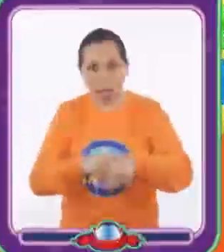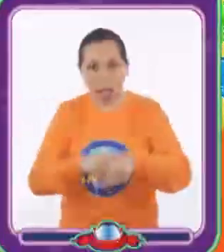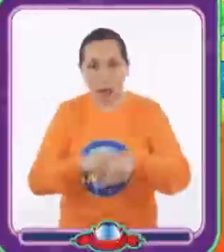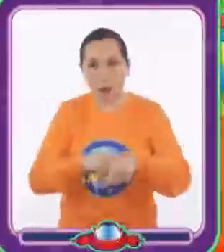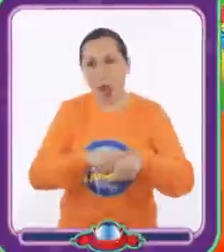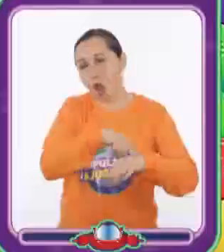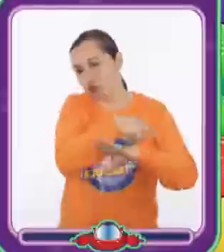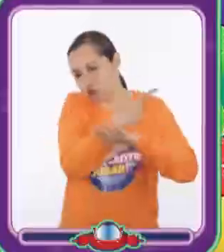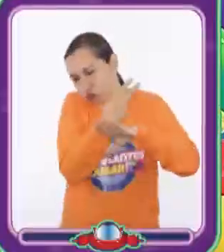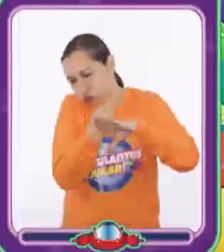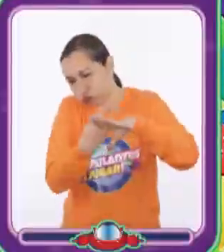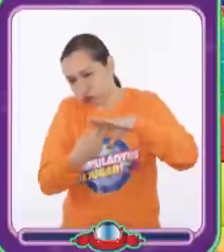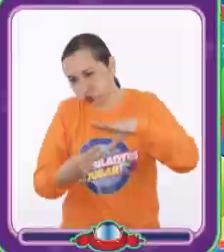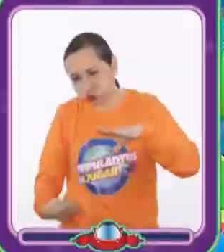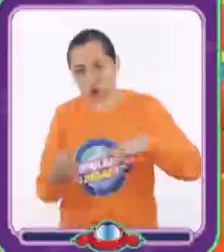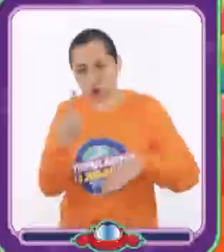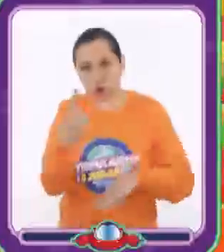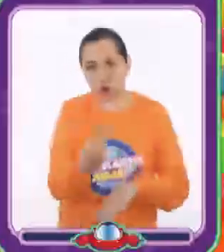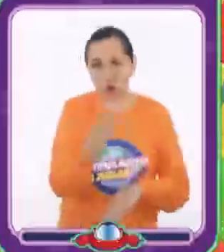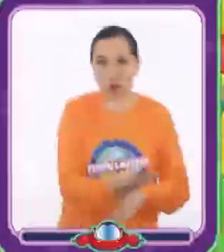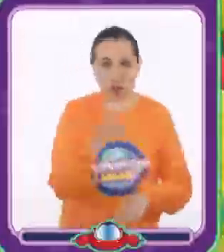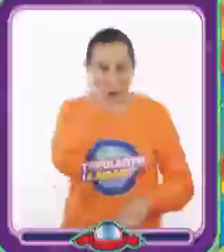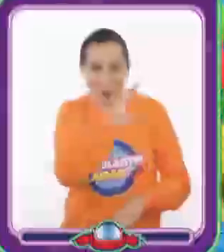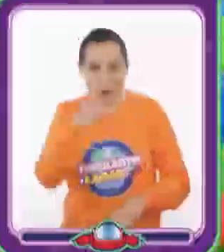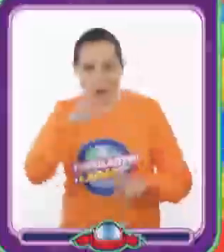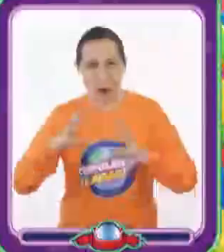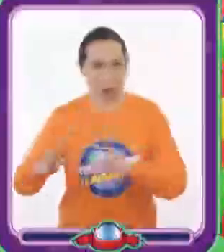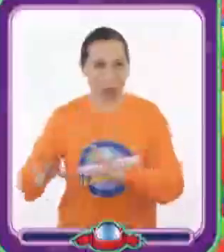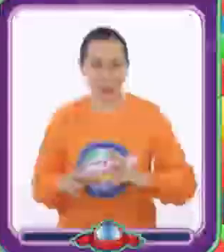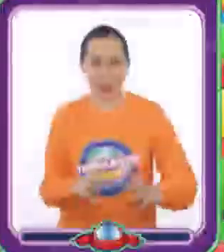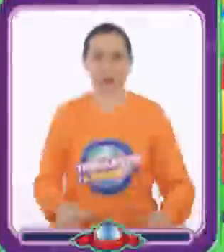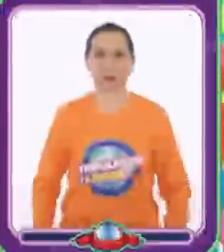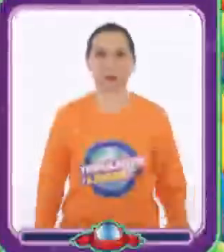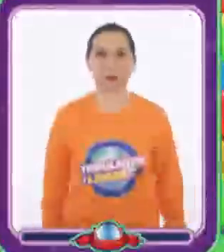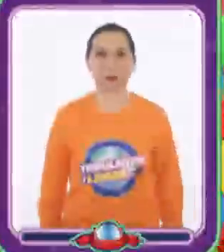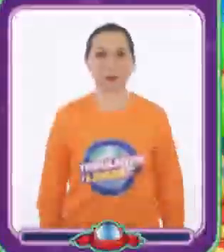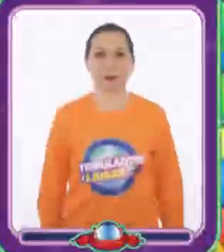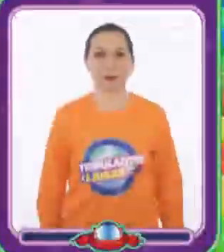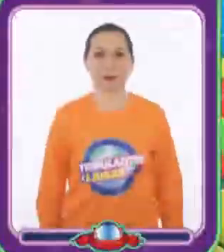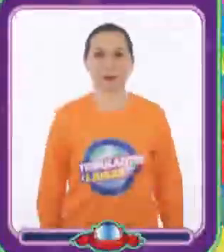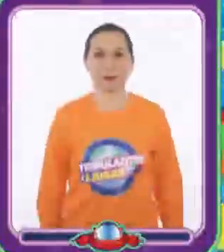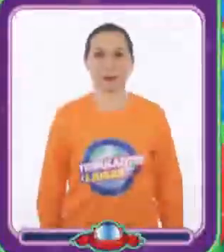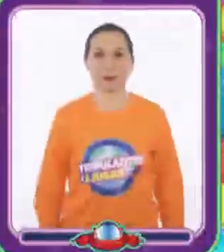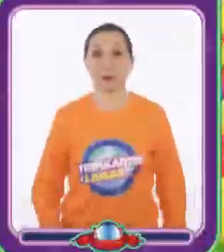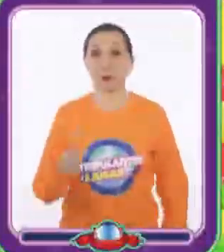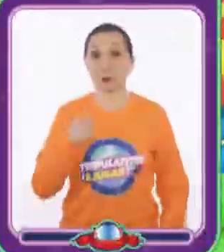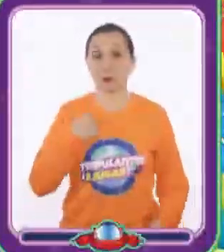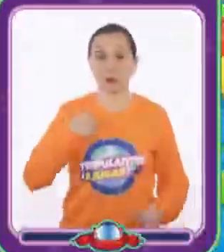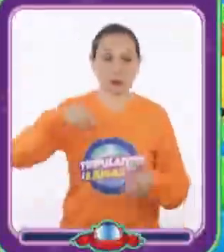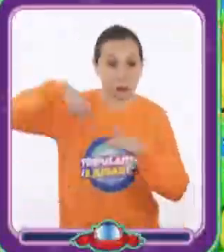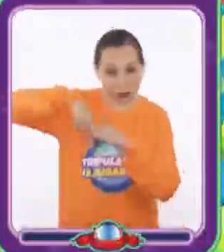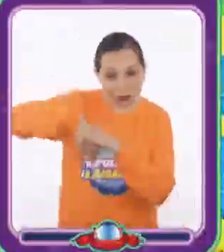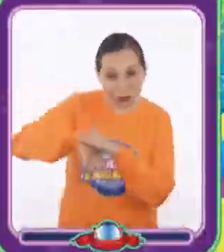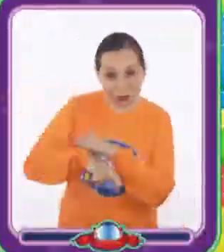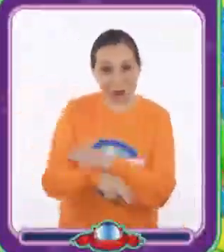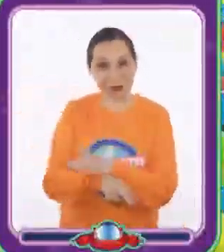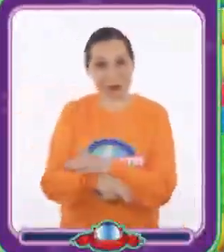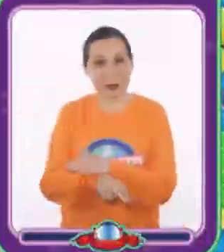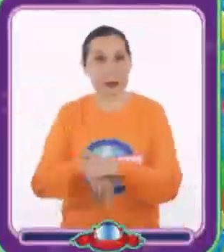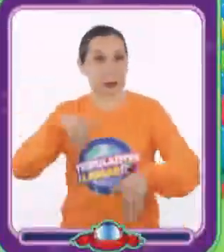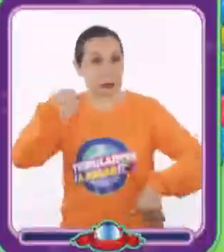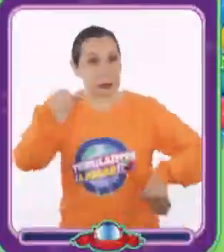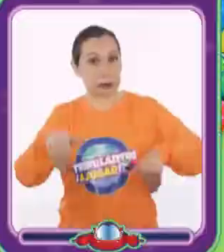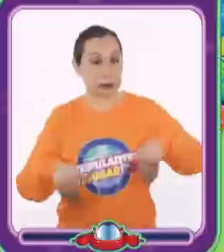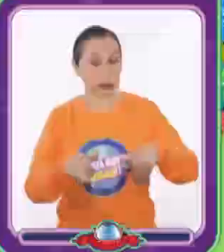mismo tiempo? ¡Uno, dos, tres! ¡A buscar pelotas! Yo estoy desde aquí abajo de la piscina de